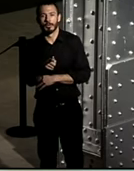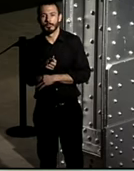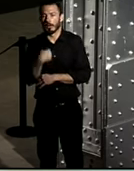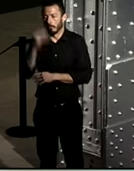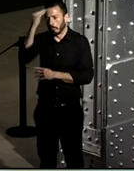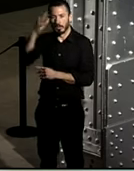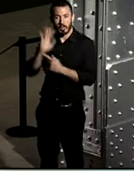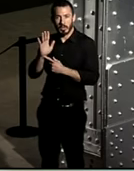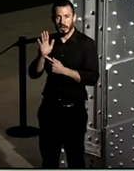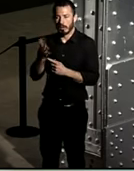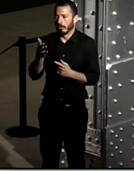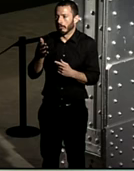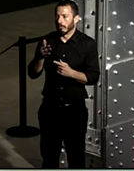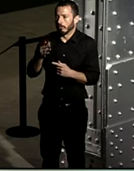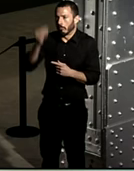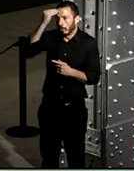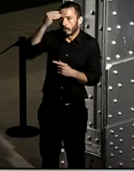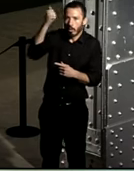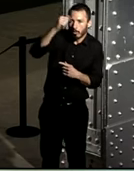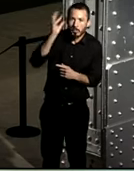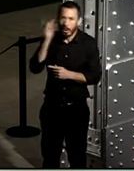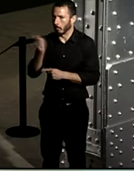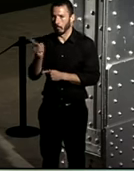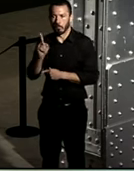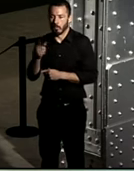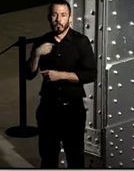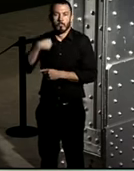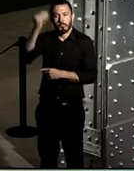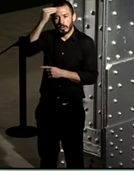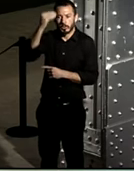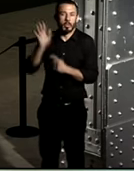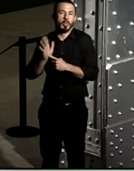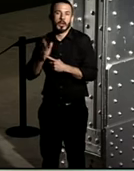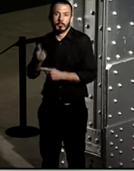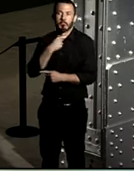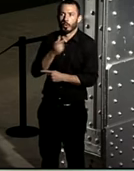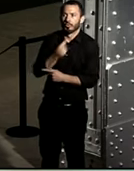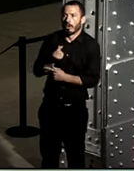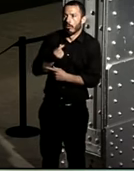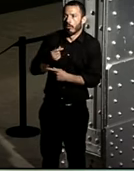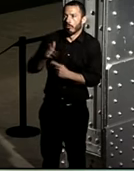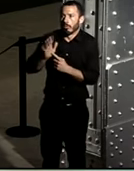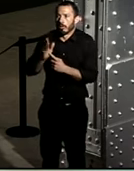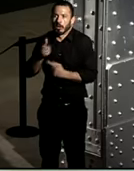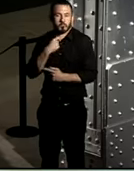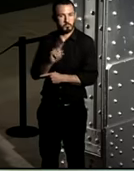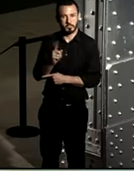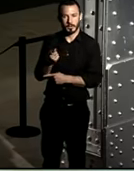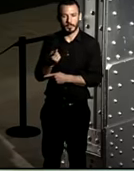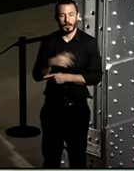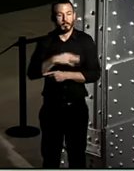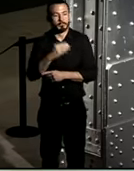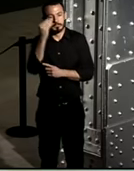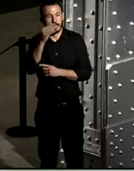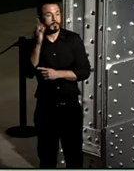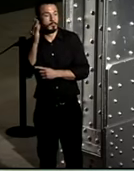el cine y no pienso en hombres y mujeres, pienso en el cine que me gusta y en el que no me gusta, pienso en el... Quizá pensamos en bueno. grupos de mujeres que se dedican al